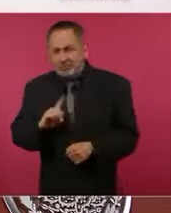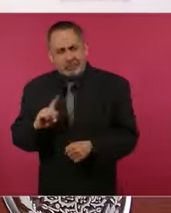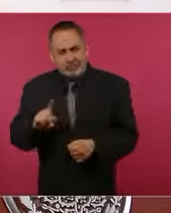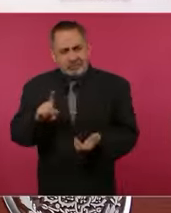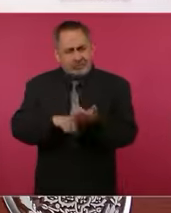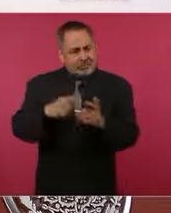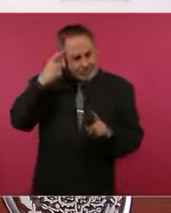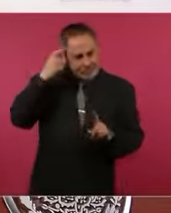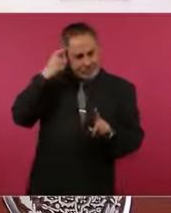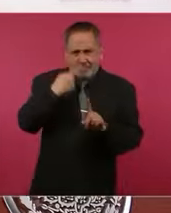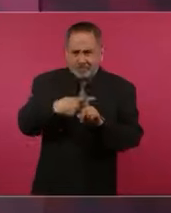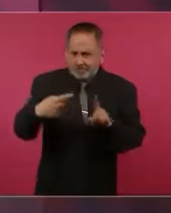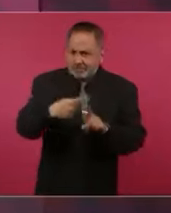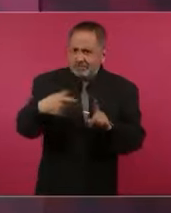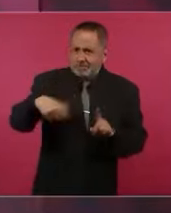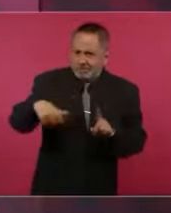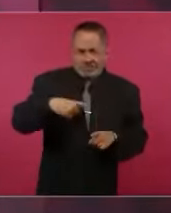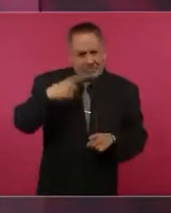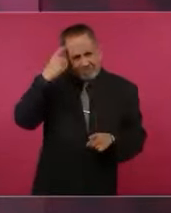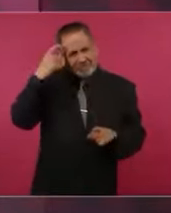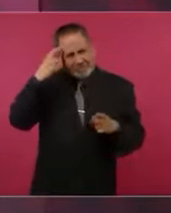Estoy hablando de una gente de clase media.